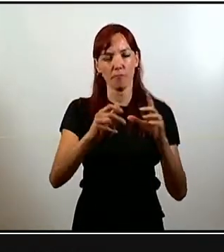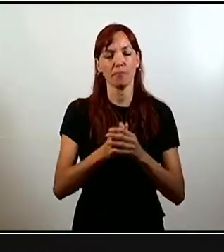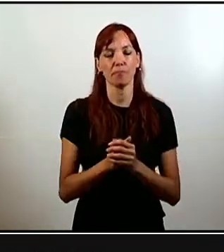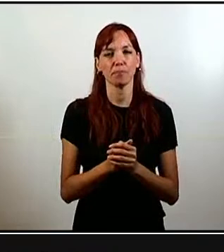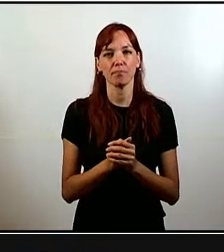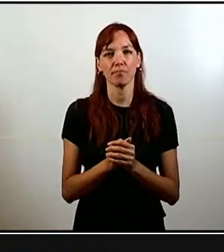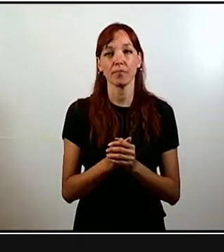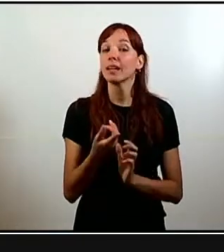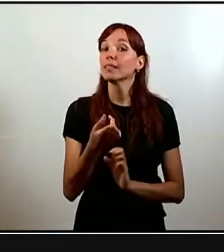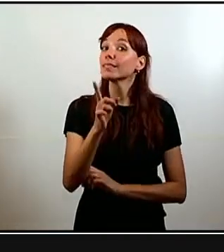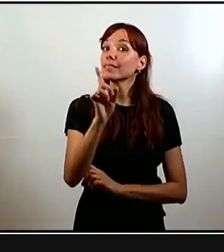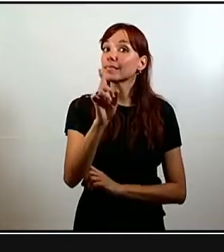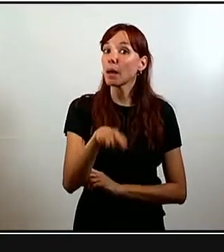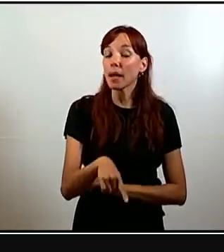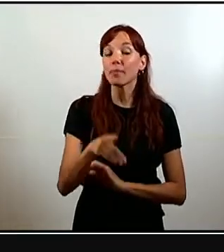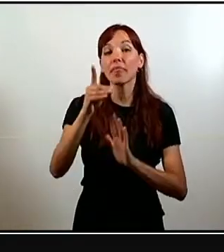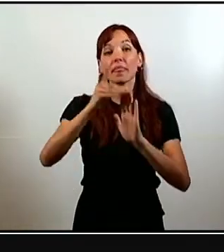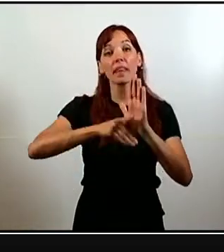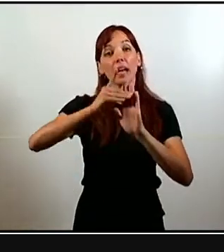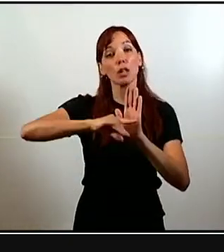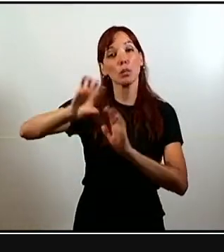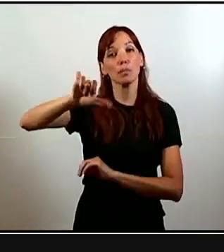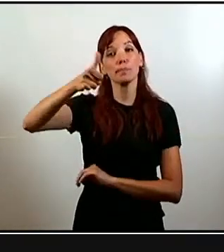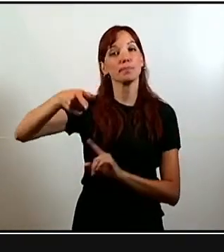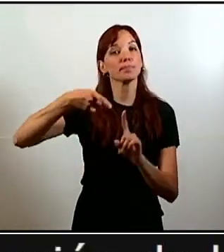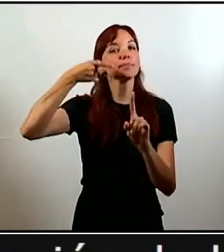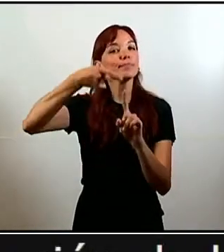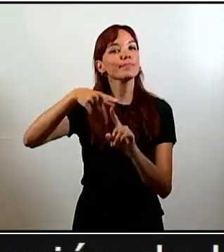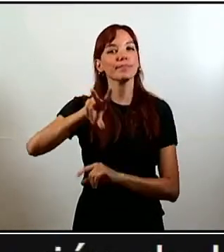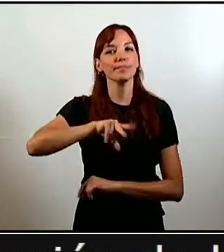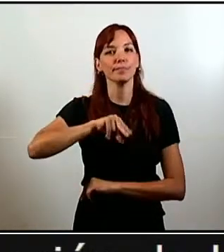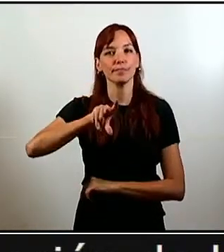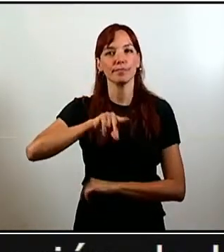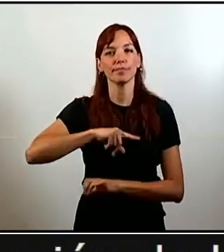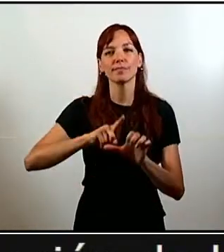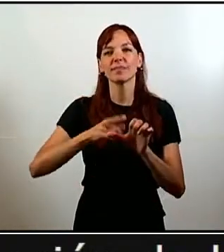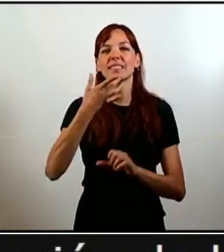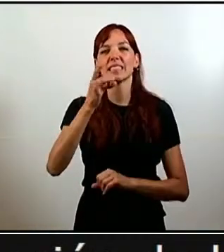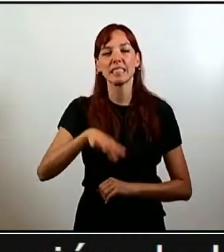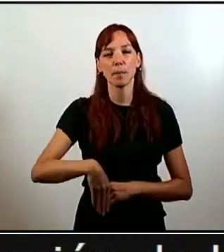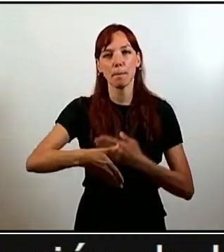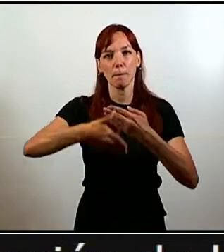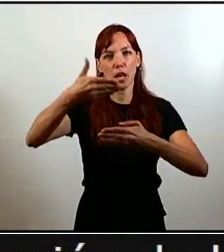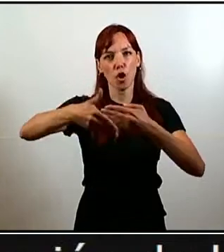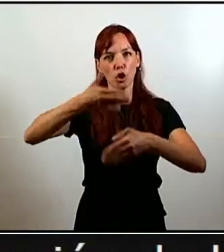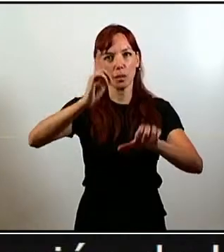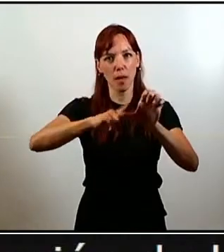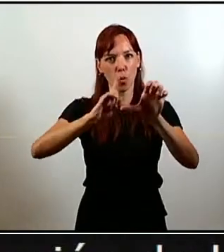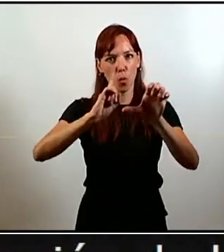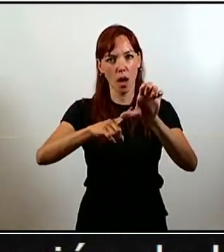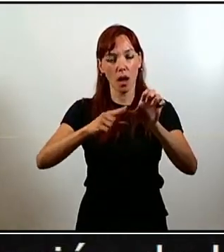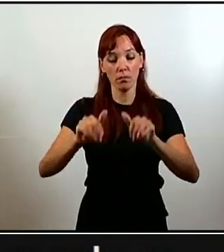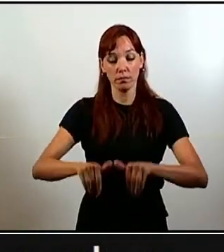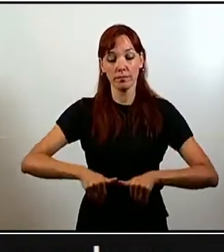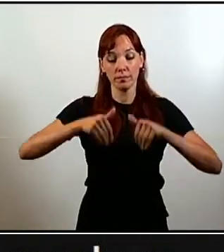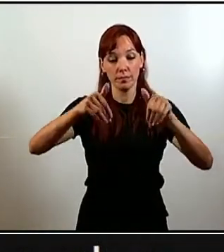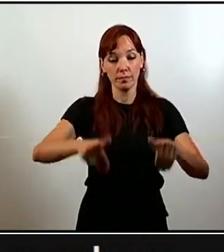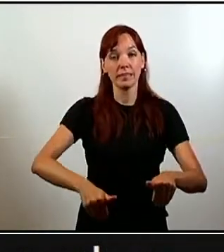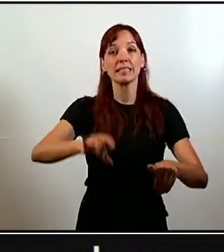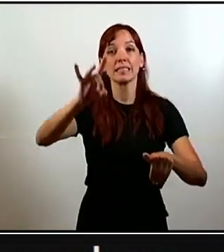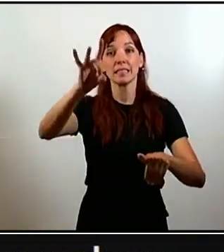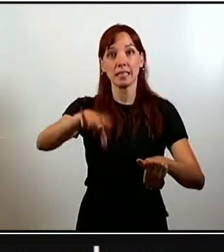Asimismo, se ha aprobado el decreto de concesión de la Medalla de Extremadura al periódico Extremadura, una candidatura que fue impulsada por